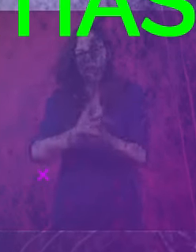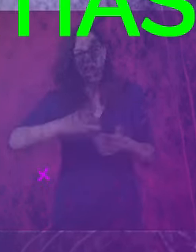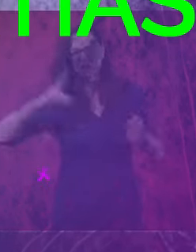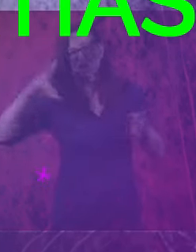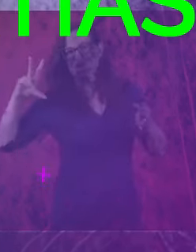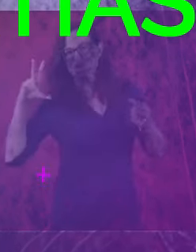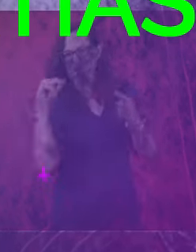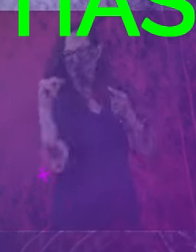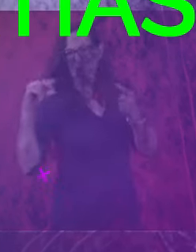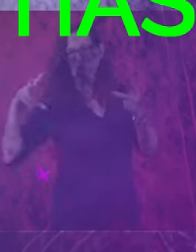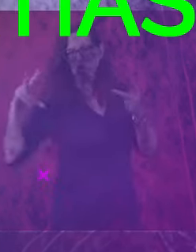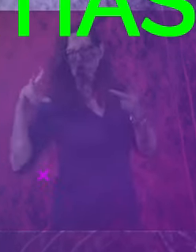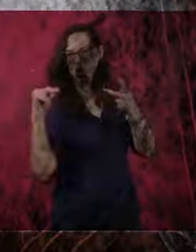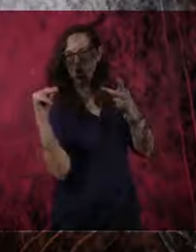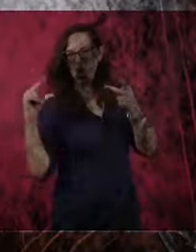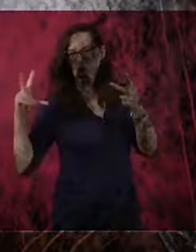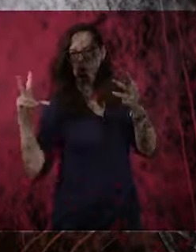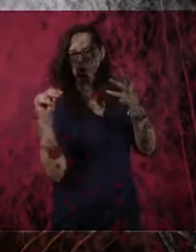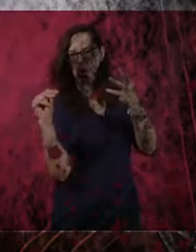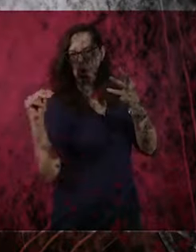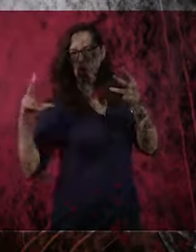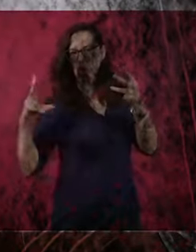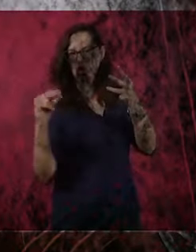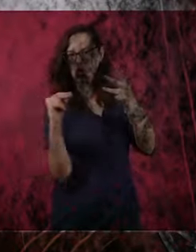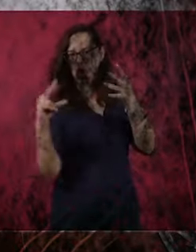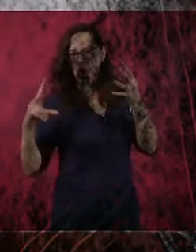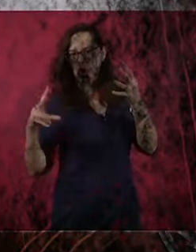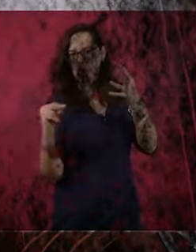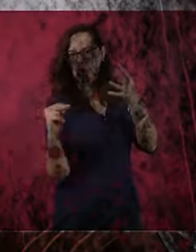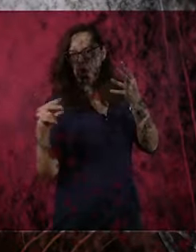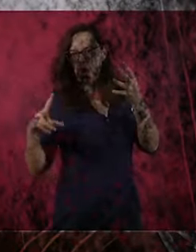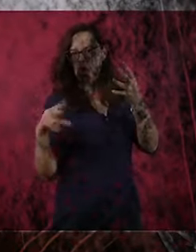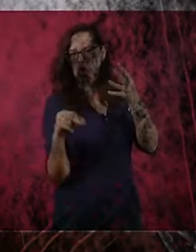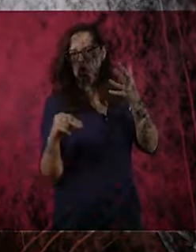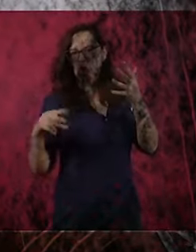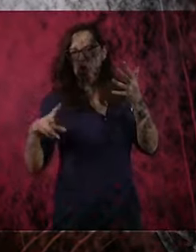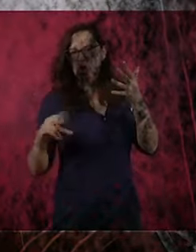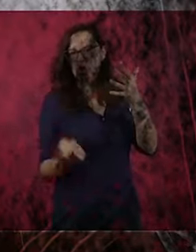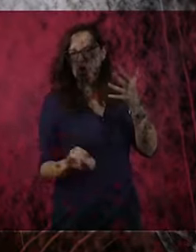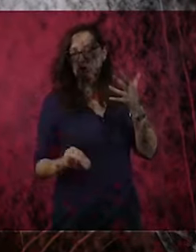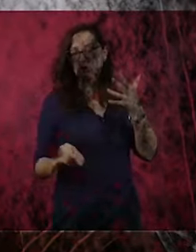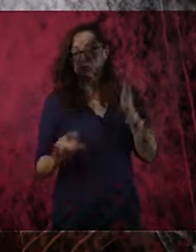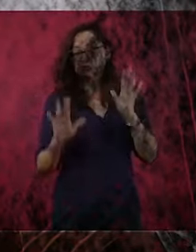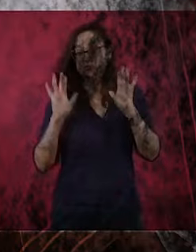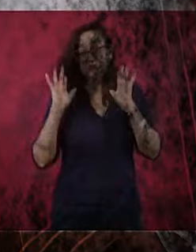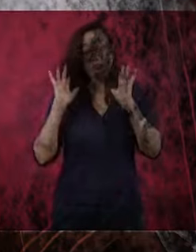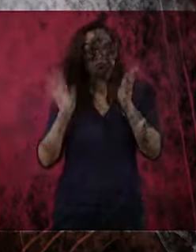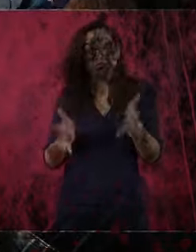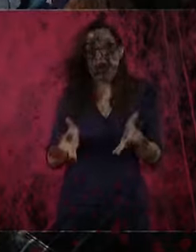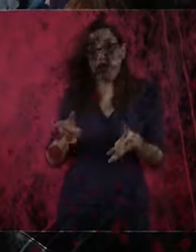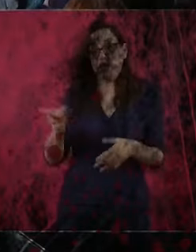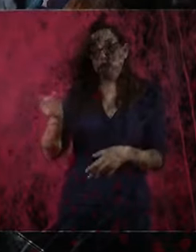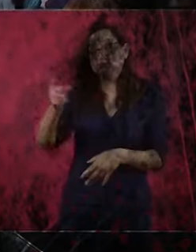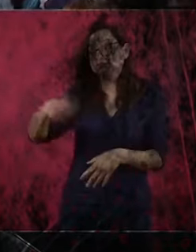favor porque si no no se ganan simpatía de la gente dice López que por eso